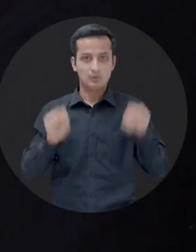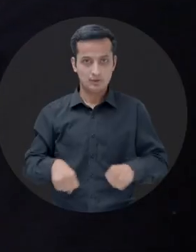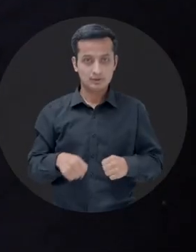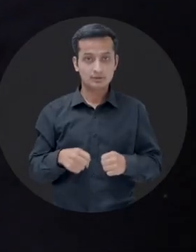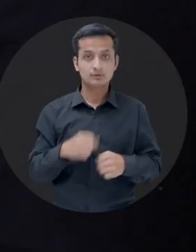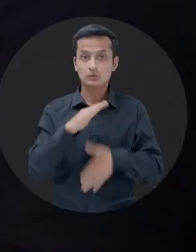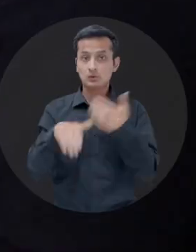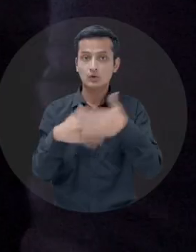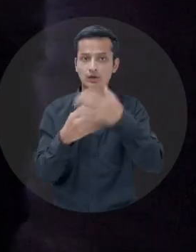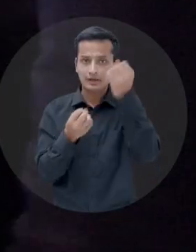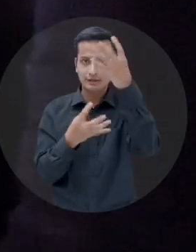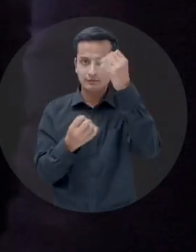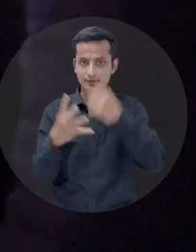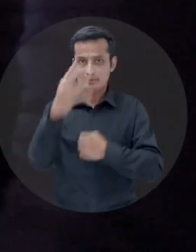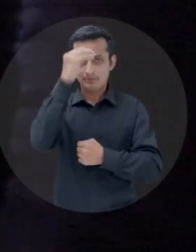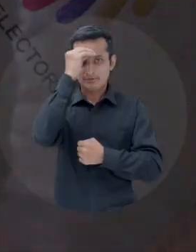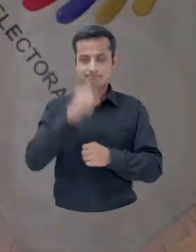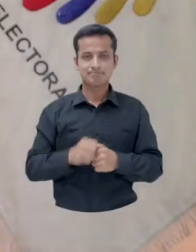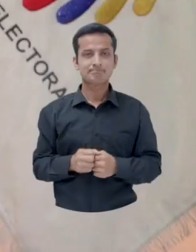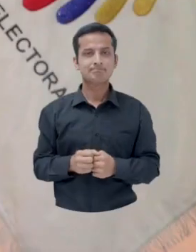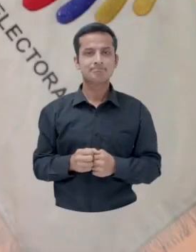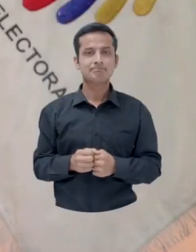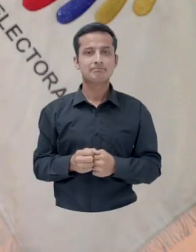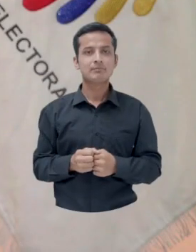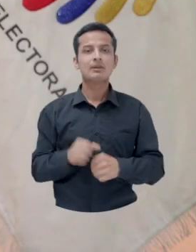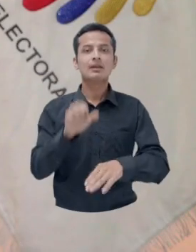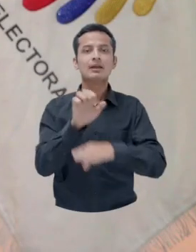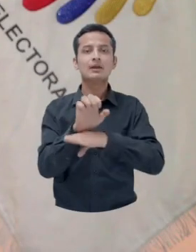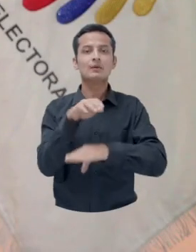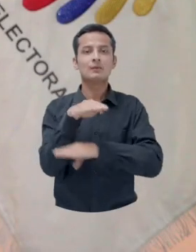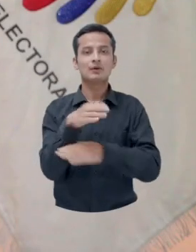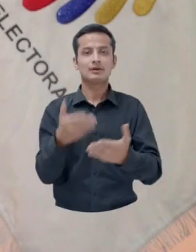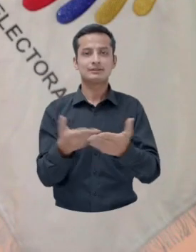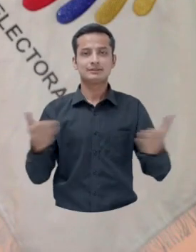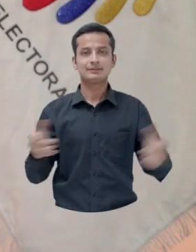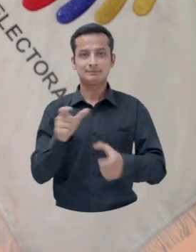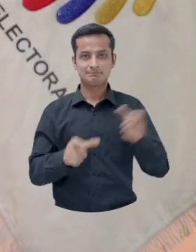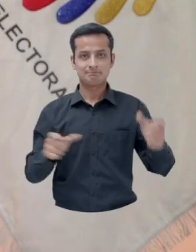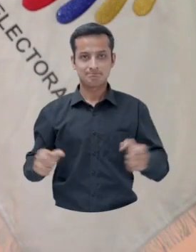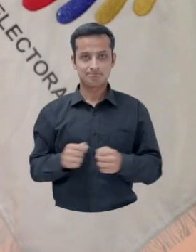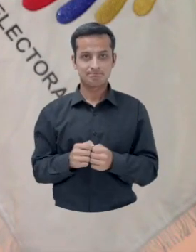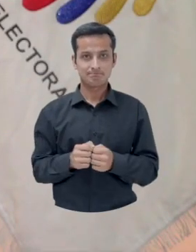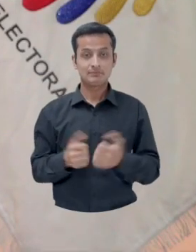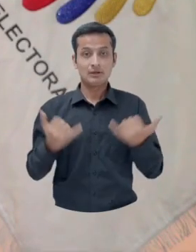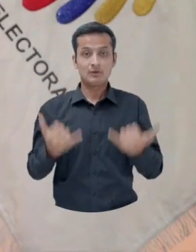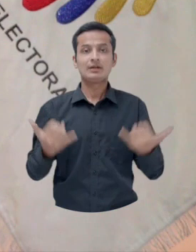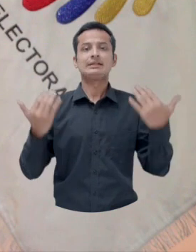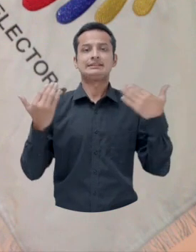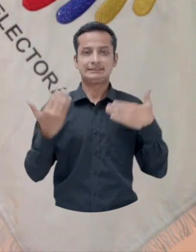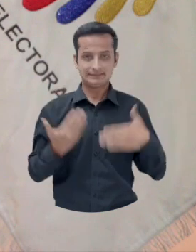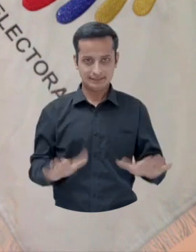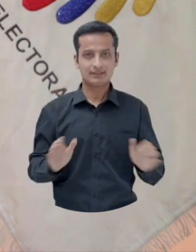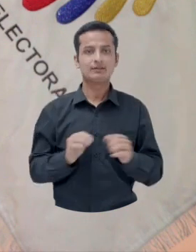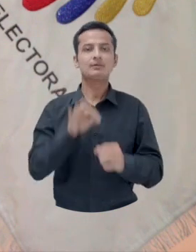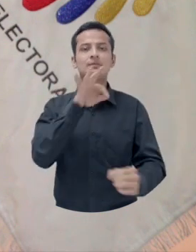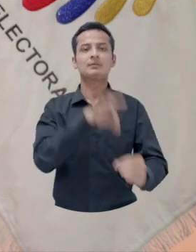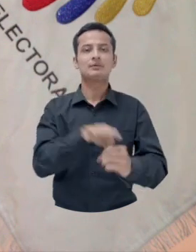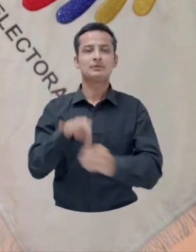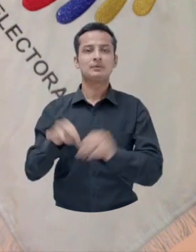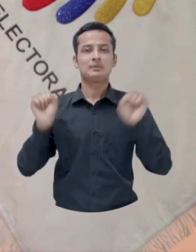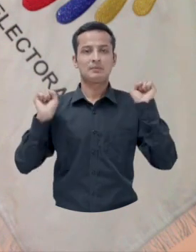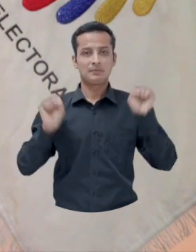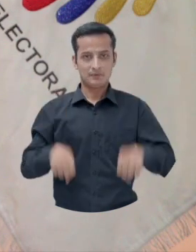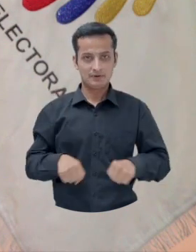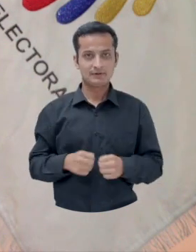su derecho al voto de manera informada. Ecuatorianas y ecuatorianos, estamos listos para